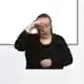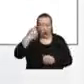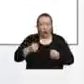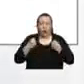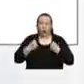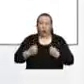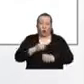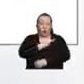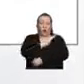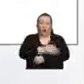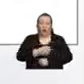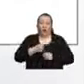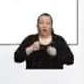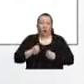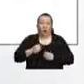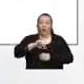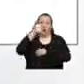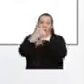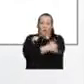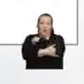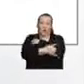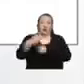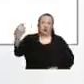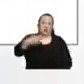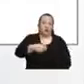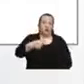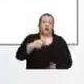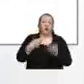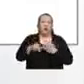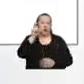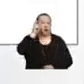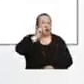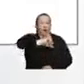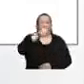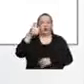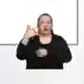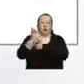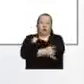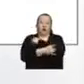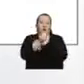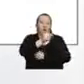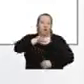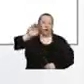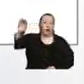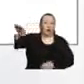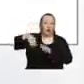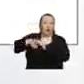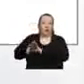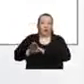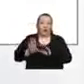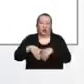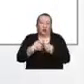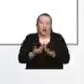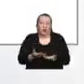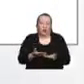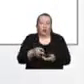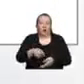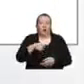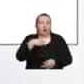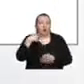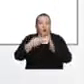banqueros encabezados por láser sacando la plata por otro lado por su falta de fe con el país y decir viendo la cara estúpido